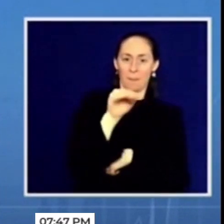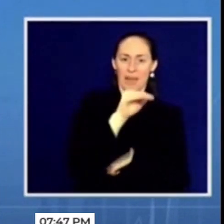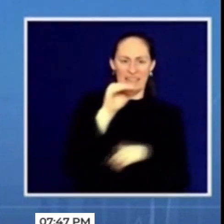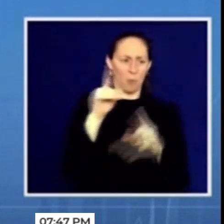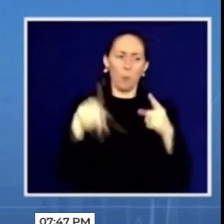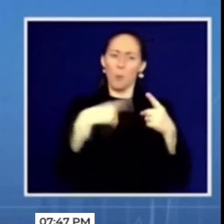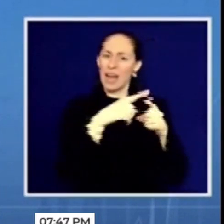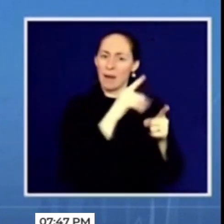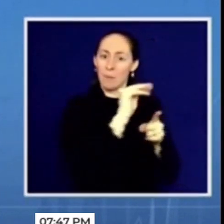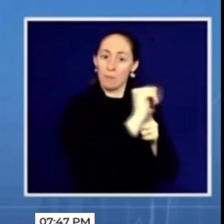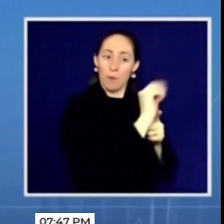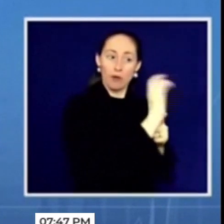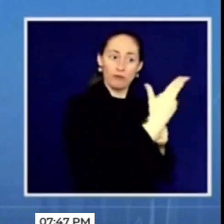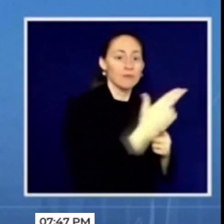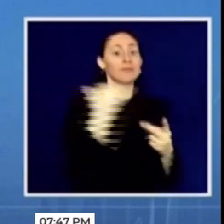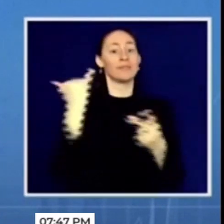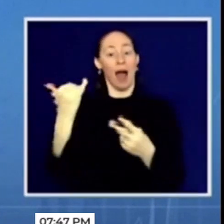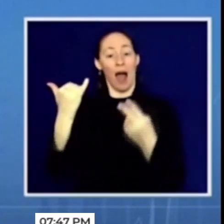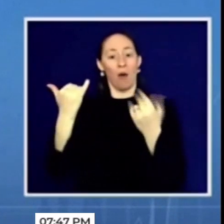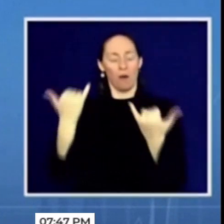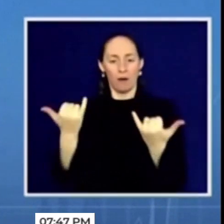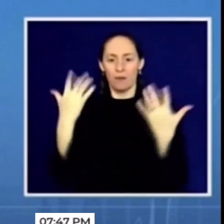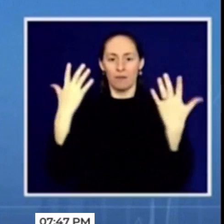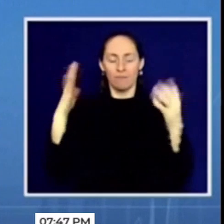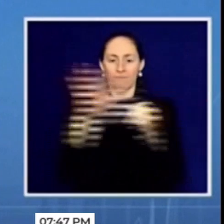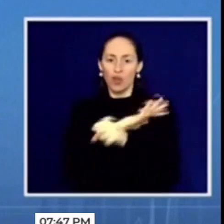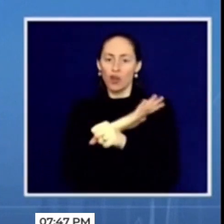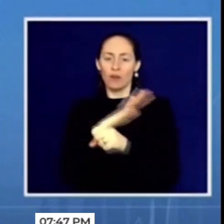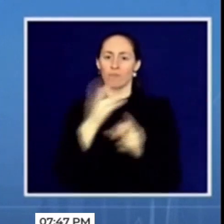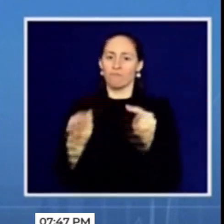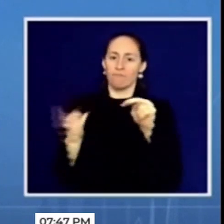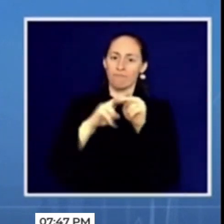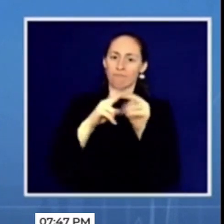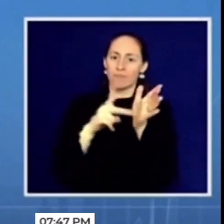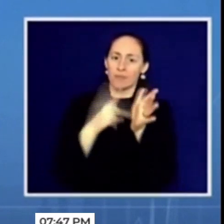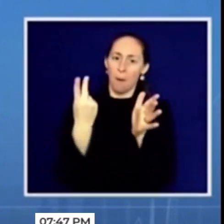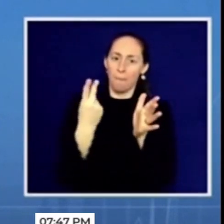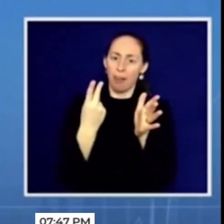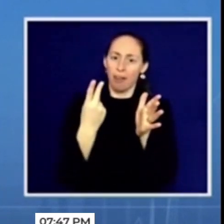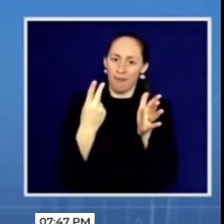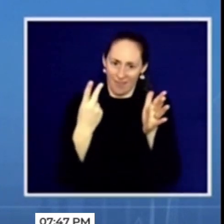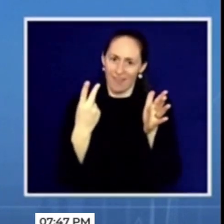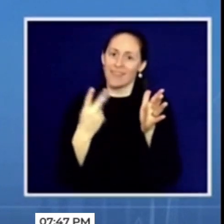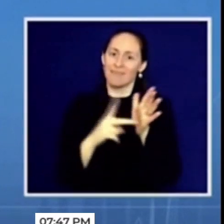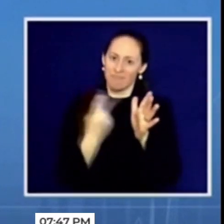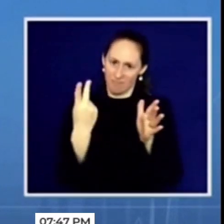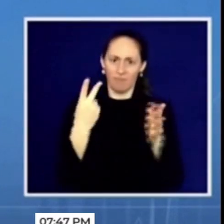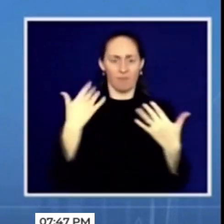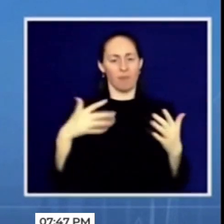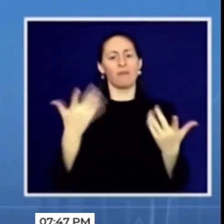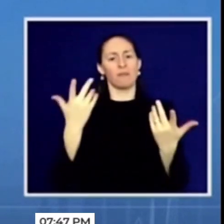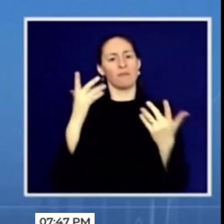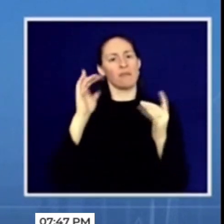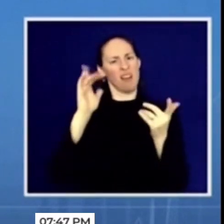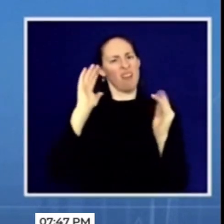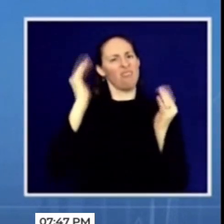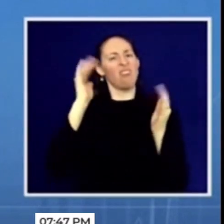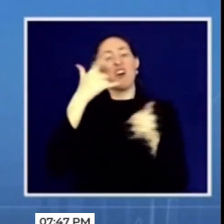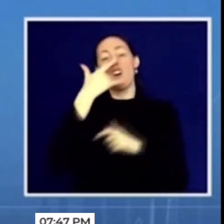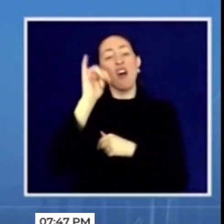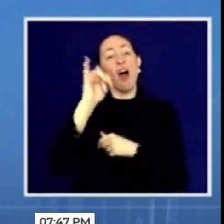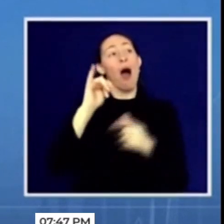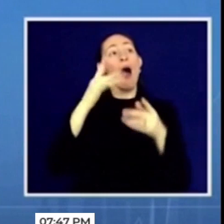a finales de marzo. Esos 100 millones son casi el 40% de todos los estadounidenses adultos que ahora están